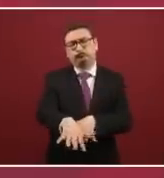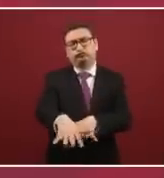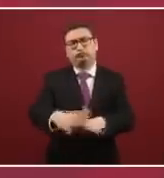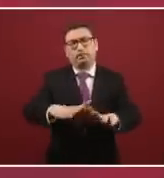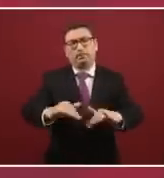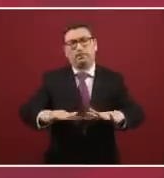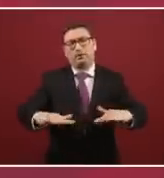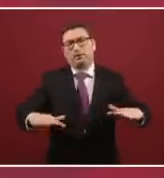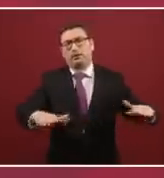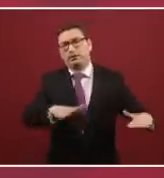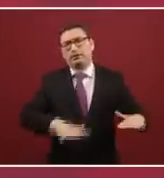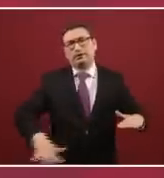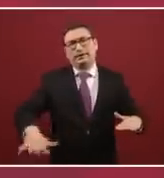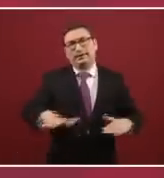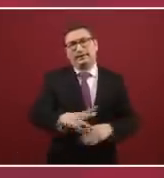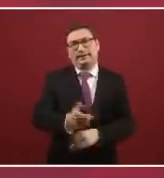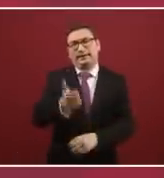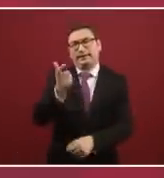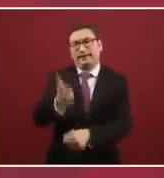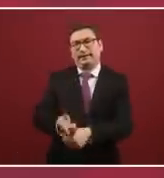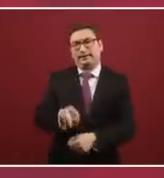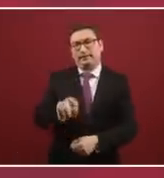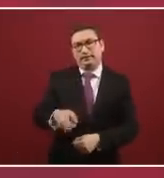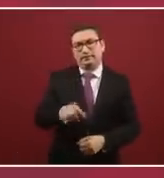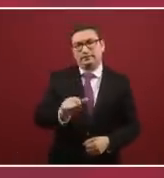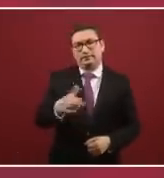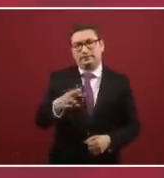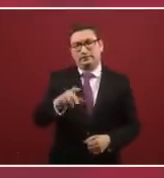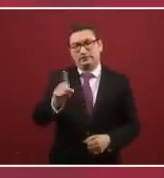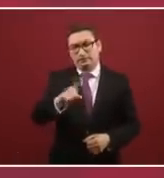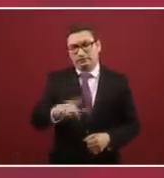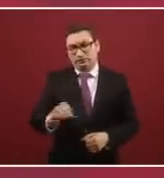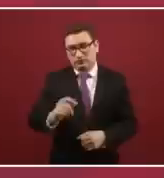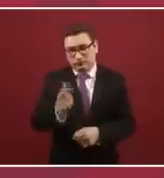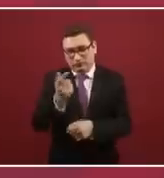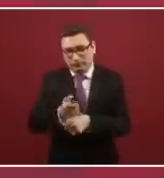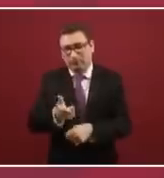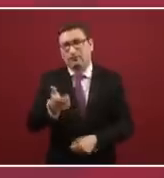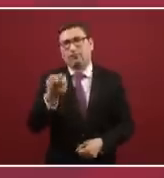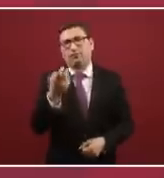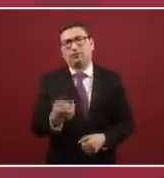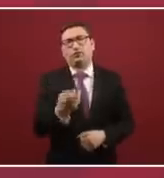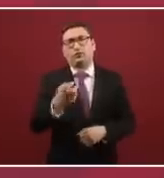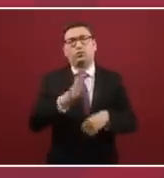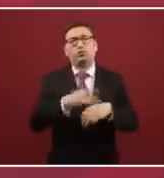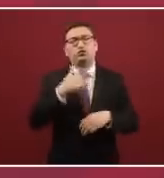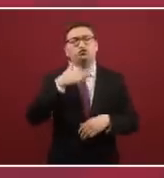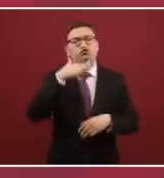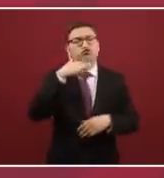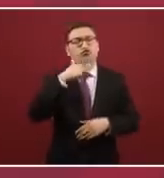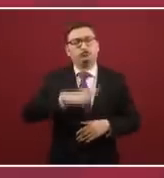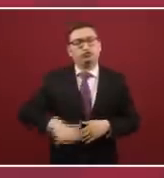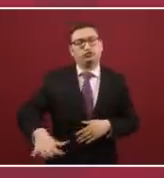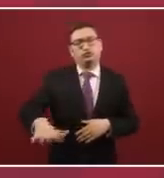producen este fenómeno de lo del sargazo por la contaminación de